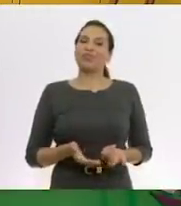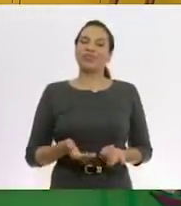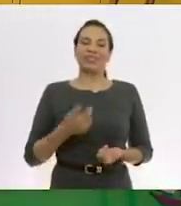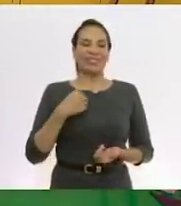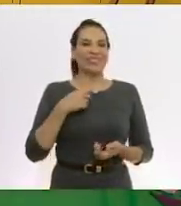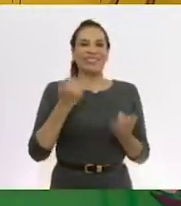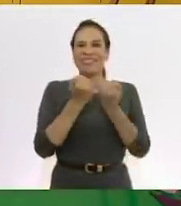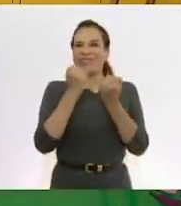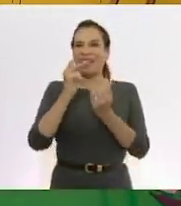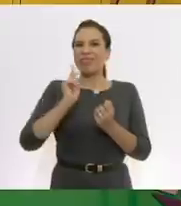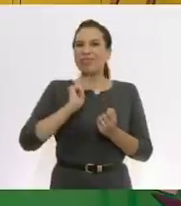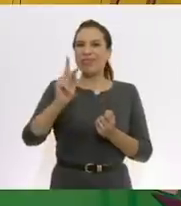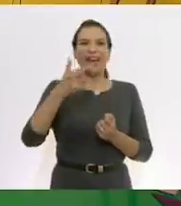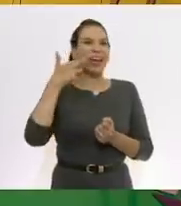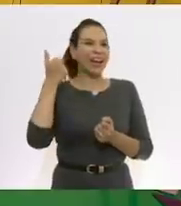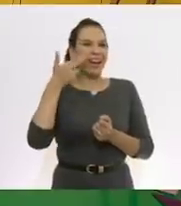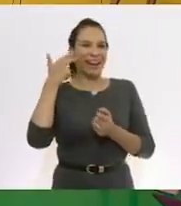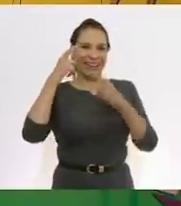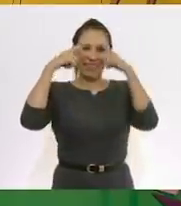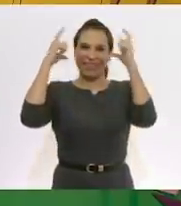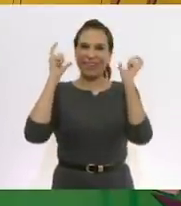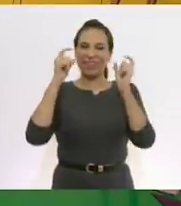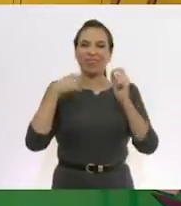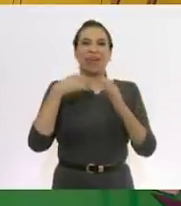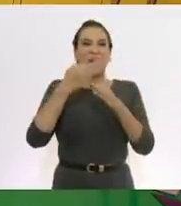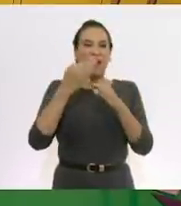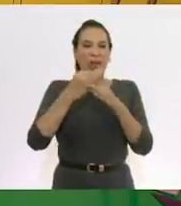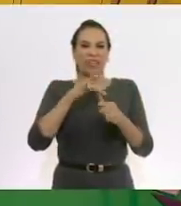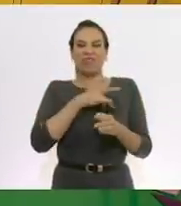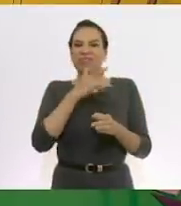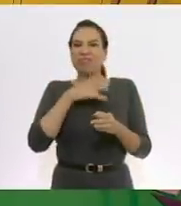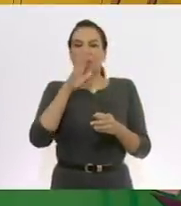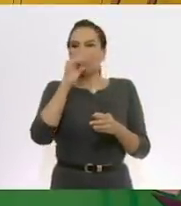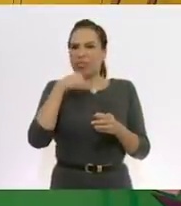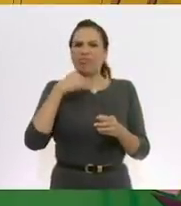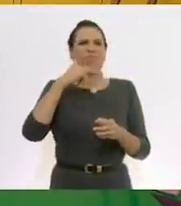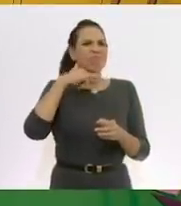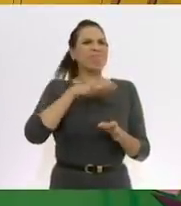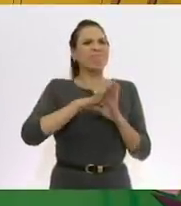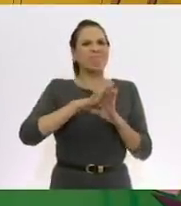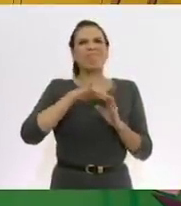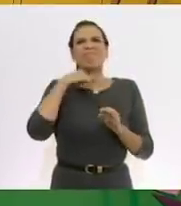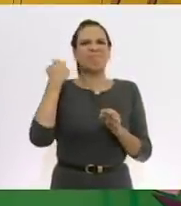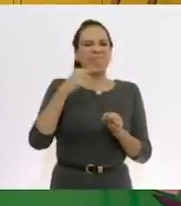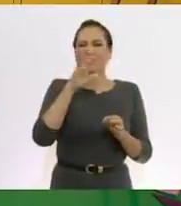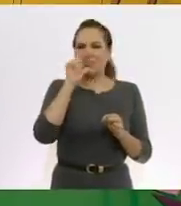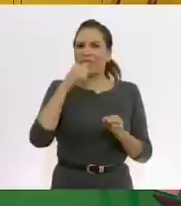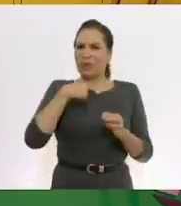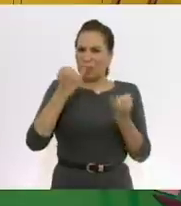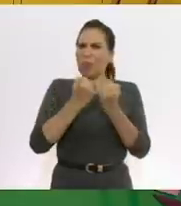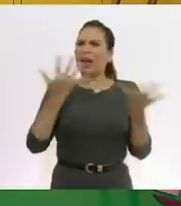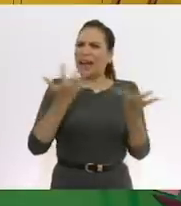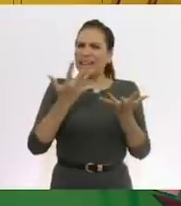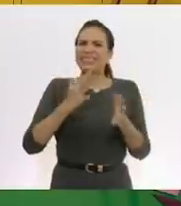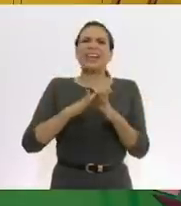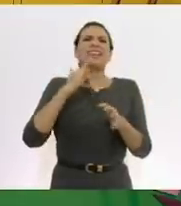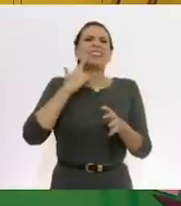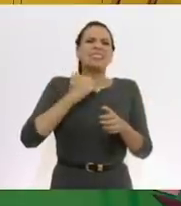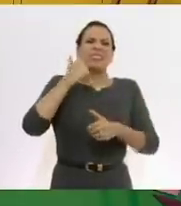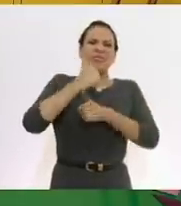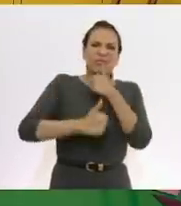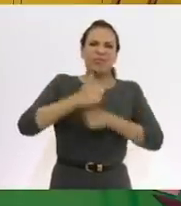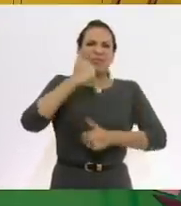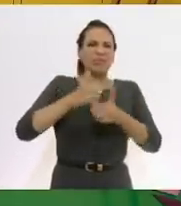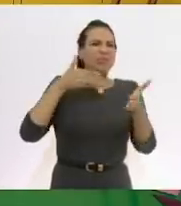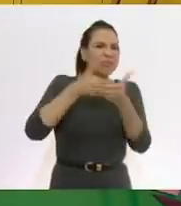Me pasó como al ratón Aurelio, pero yo no me voy a dar por vencida. Tú tampoco lo hagas. Recuerda que la constancia y la disciplina